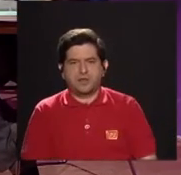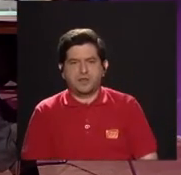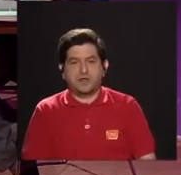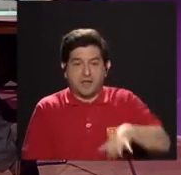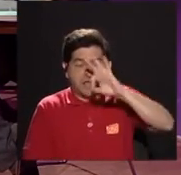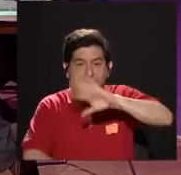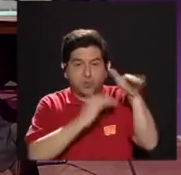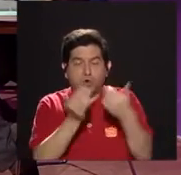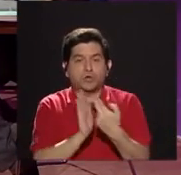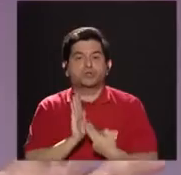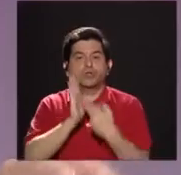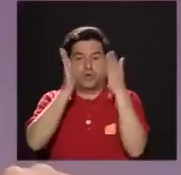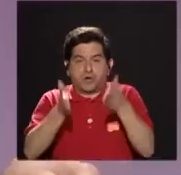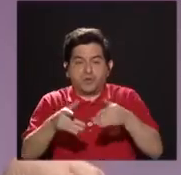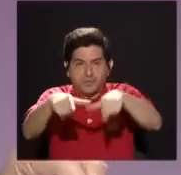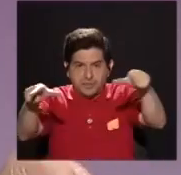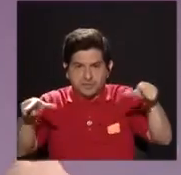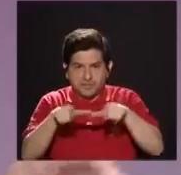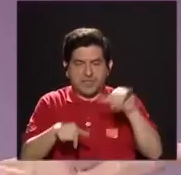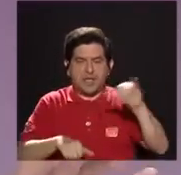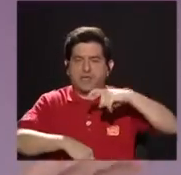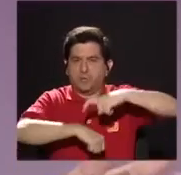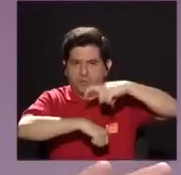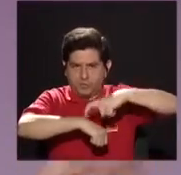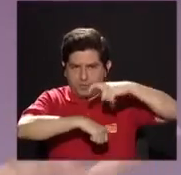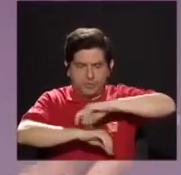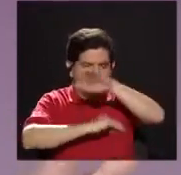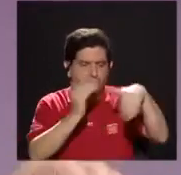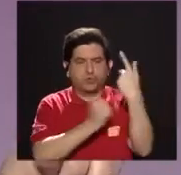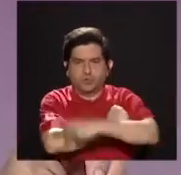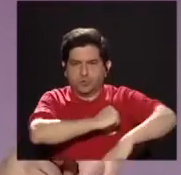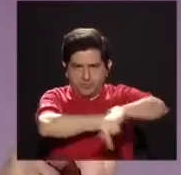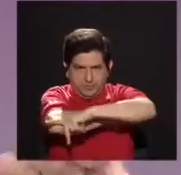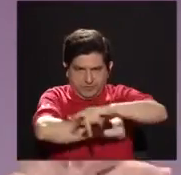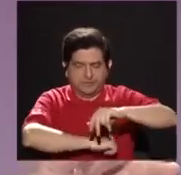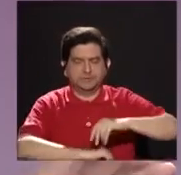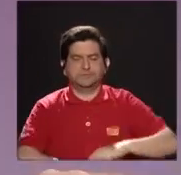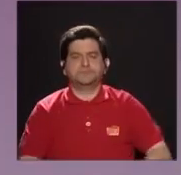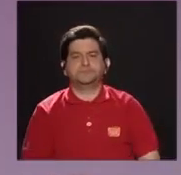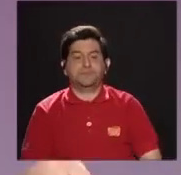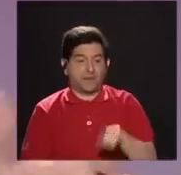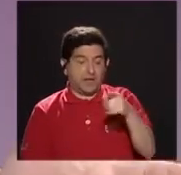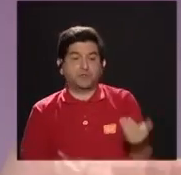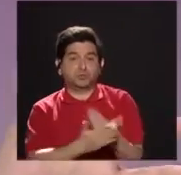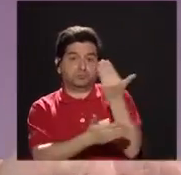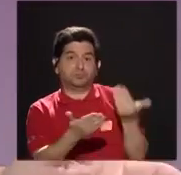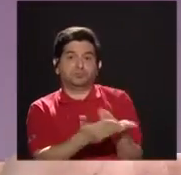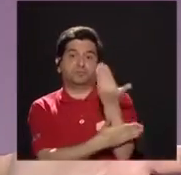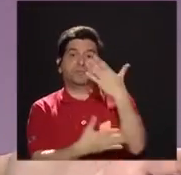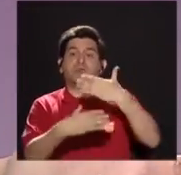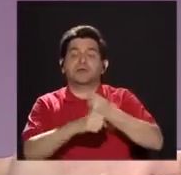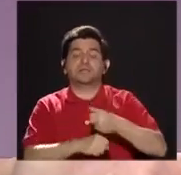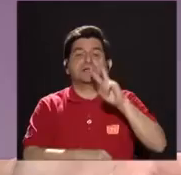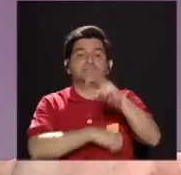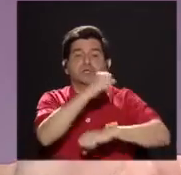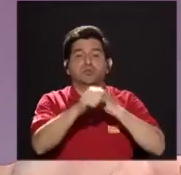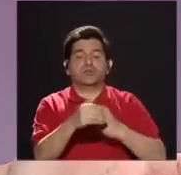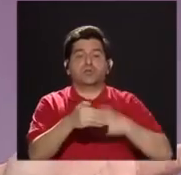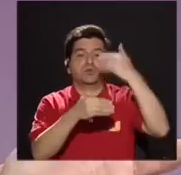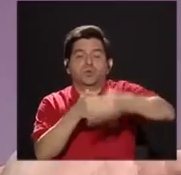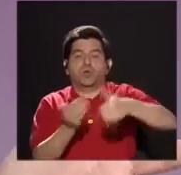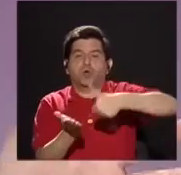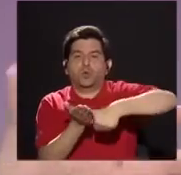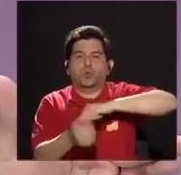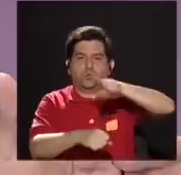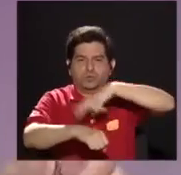todos nuestros representantes locales en una misma elección en todo el país al mismo tiempo. Esa es una novedad, y que se realizara a 2 años de las nacionales,